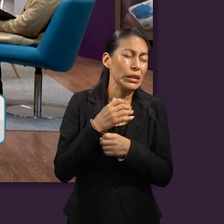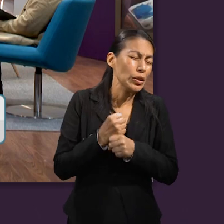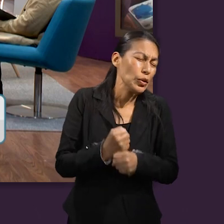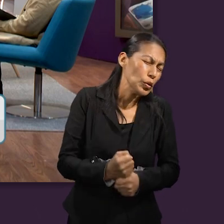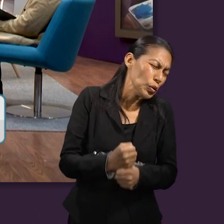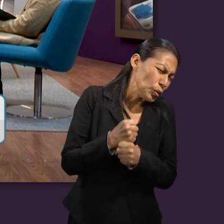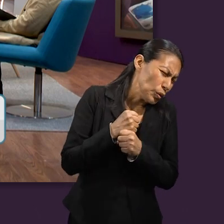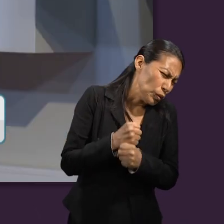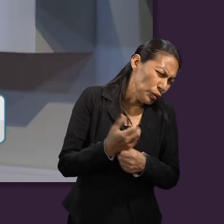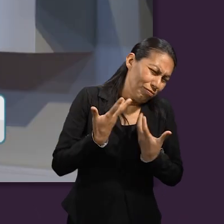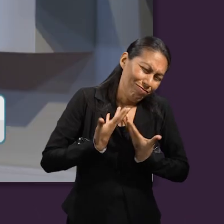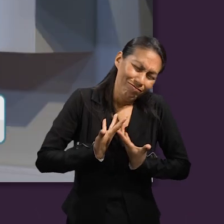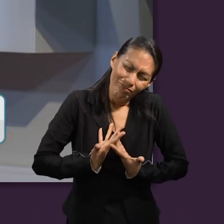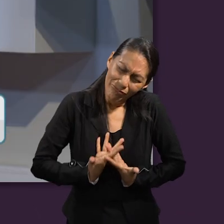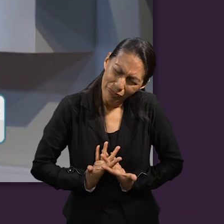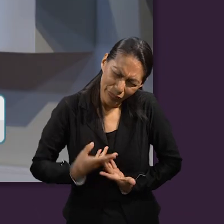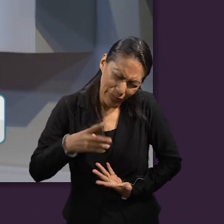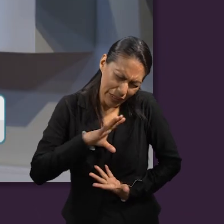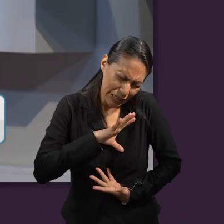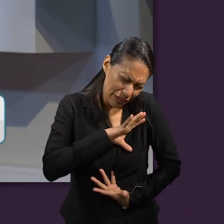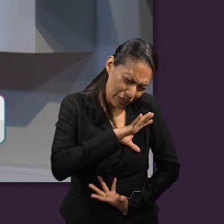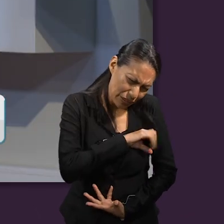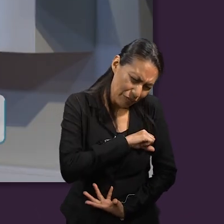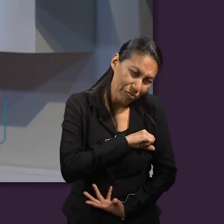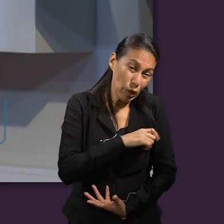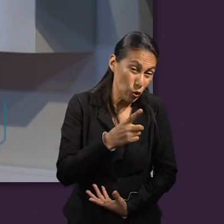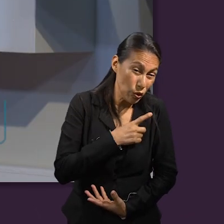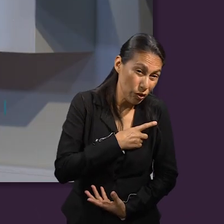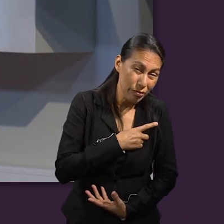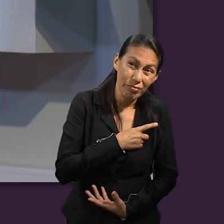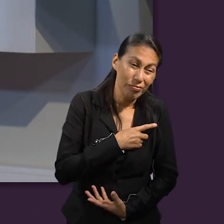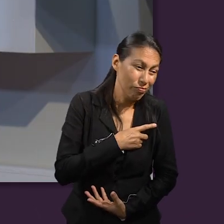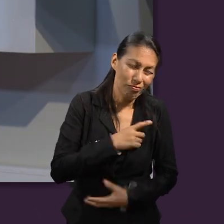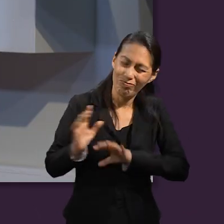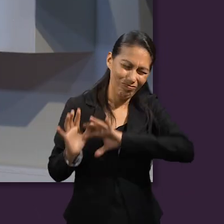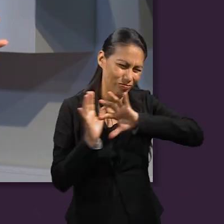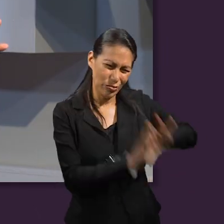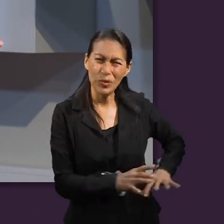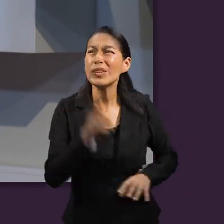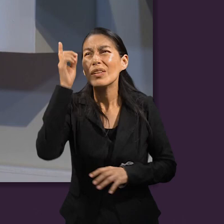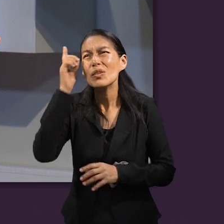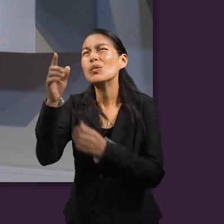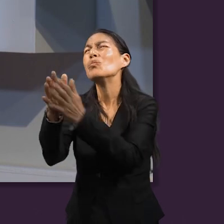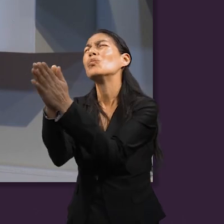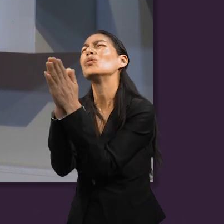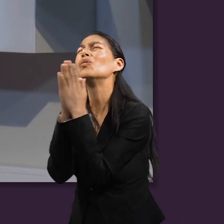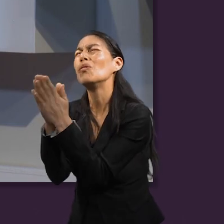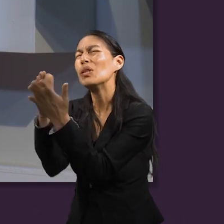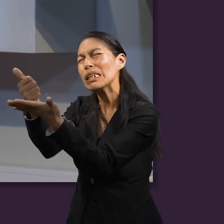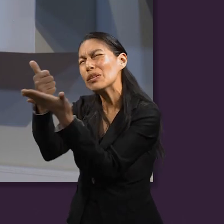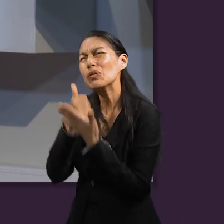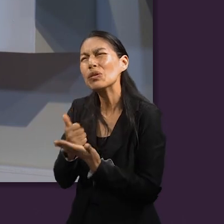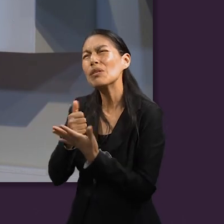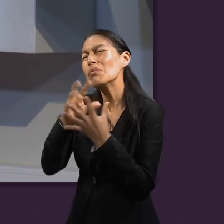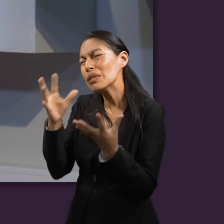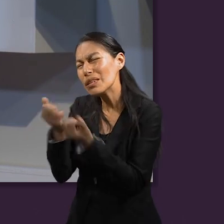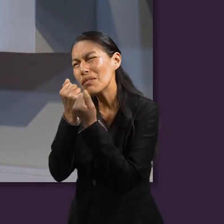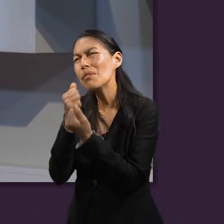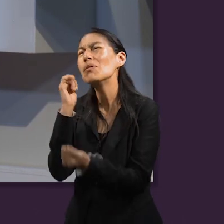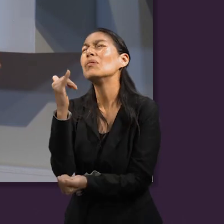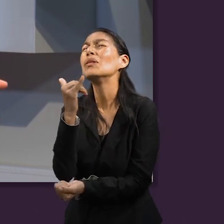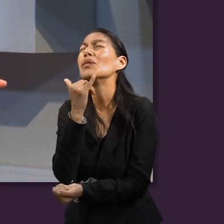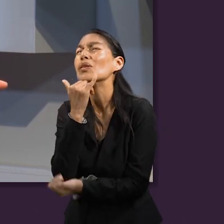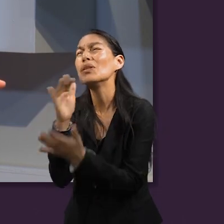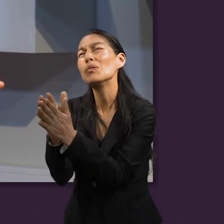busca para que lo bendiga y lo restaure y es algo constante en la vida de jacob también encontramos por ejemplo el acto tan